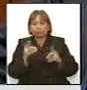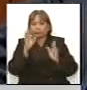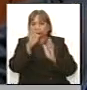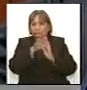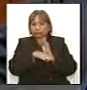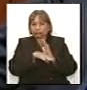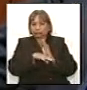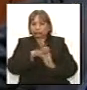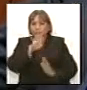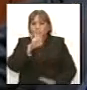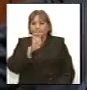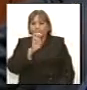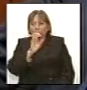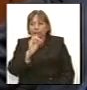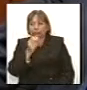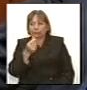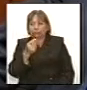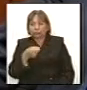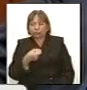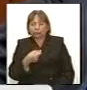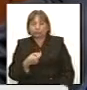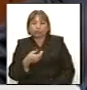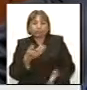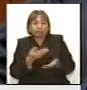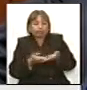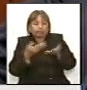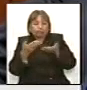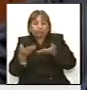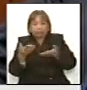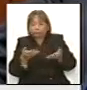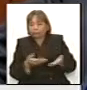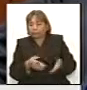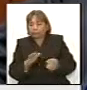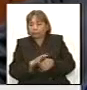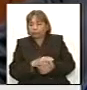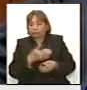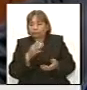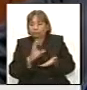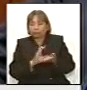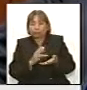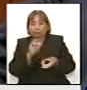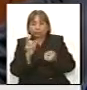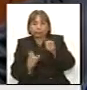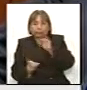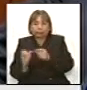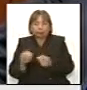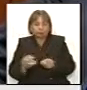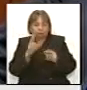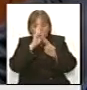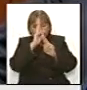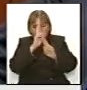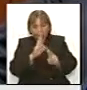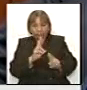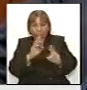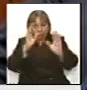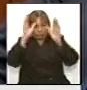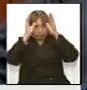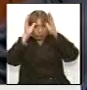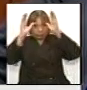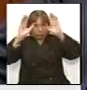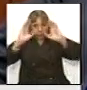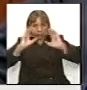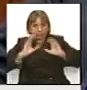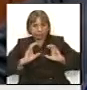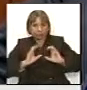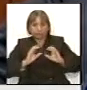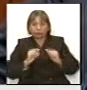a 400.000 soles, manteniendo el criterio de eficiencia de la contratación pública y respetando los acuerdos comerciales